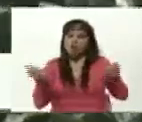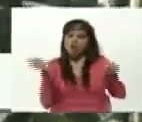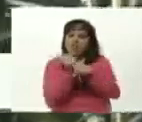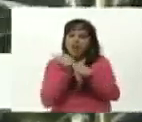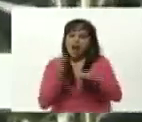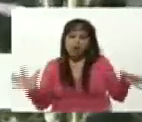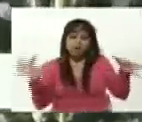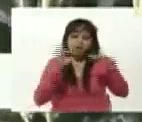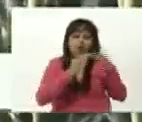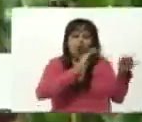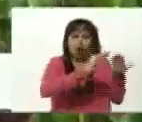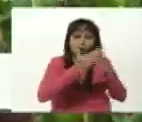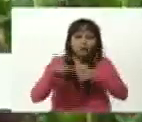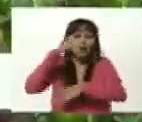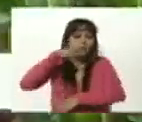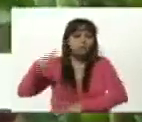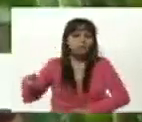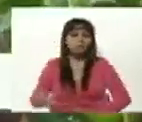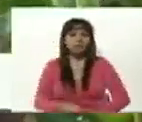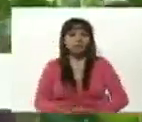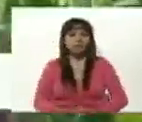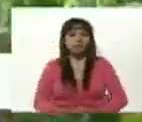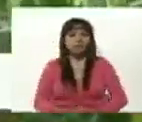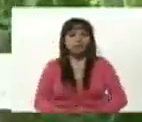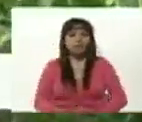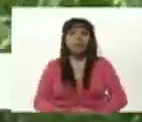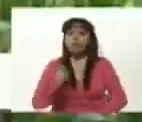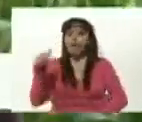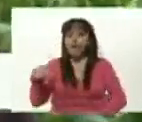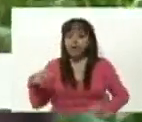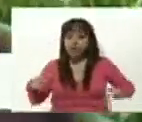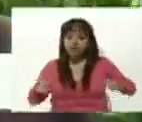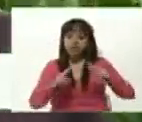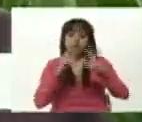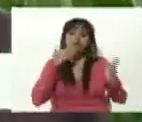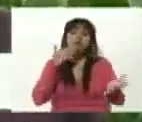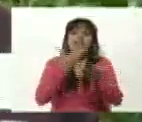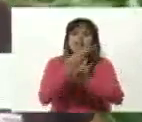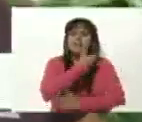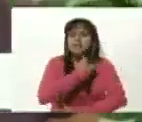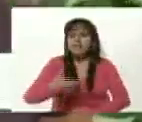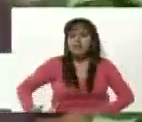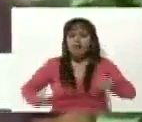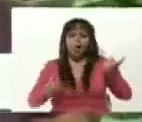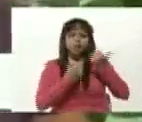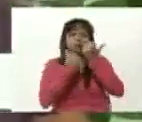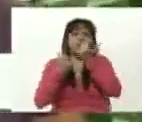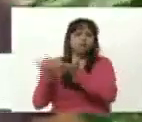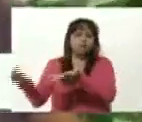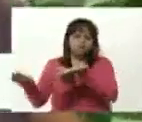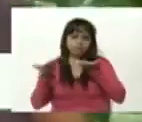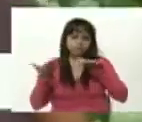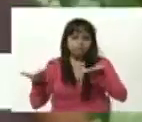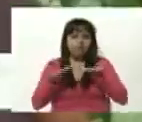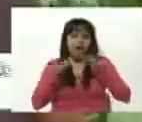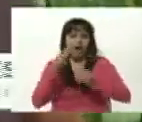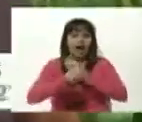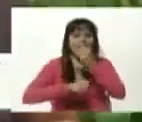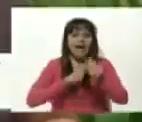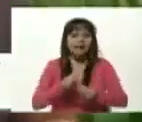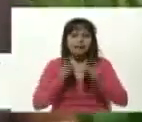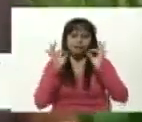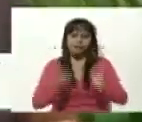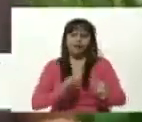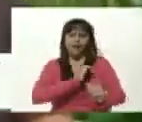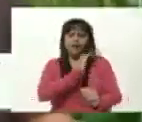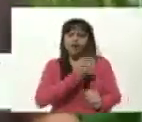Popular. Bueno, aquí nos encontramos, señor presidente, dándole las gracias por el apoyo que nos ha prestado contundente con